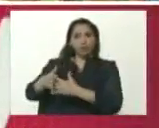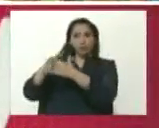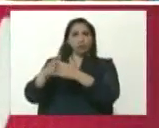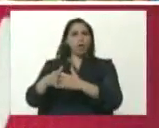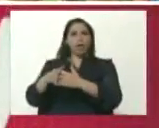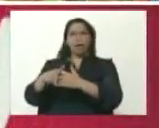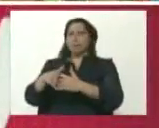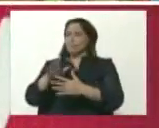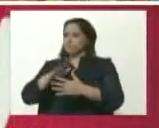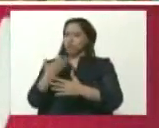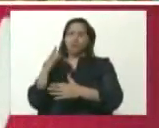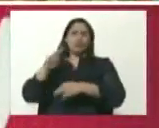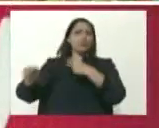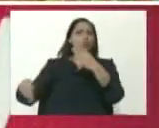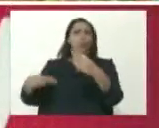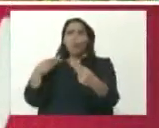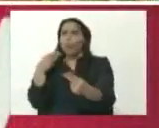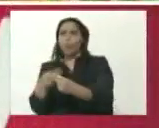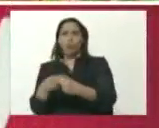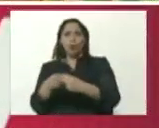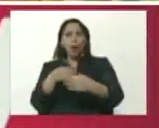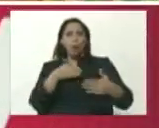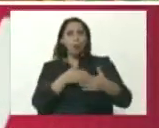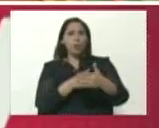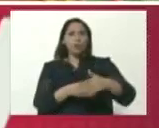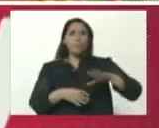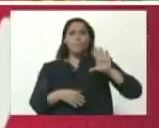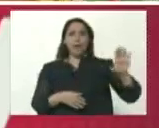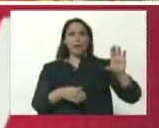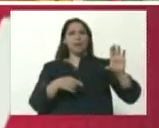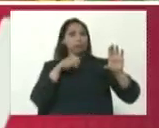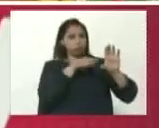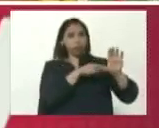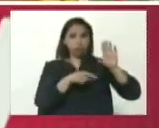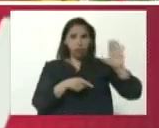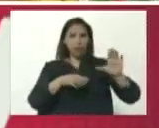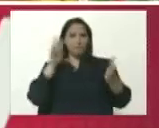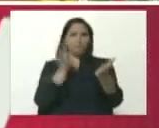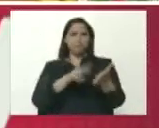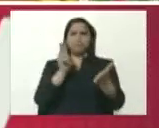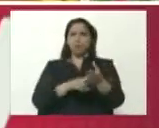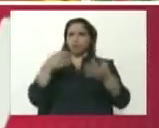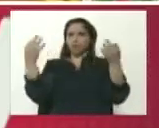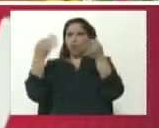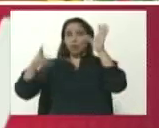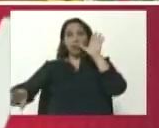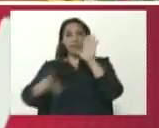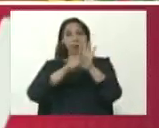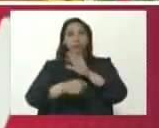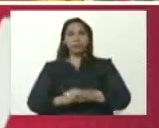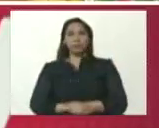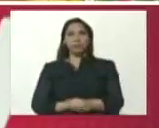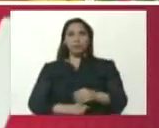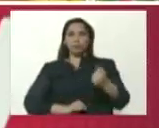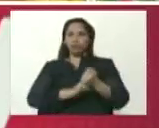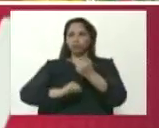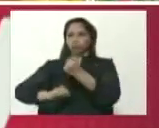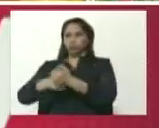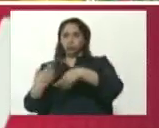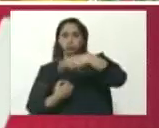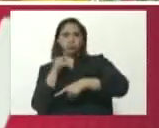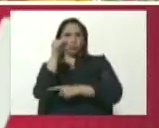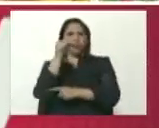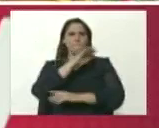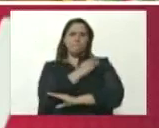no ha podido ni podrá nunca con nuestra patria, porque nuestra patria es de verdad. La legitimidad, el apoyo de la revolución